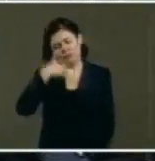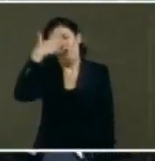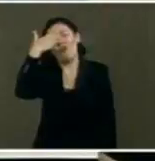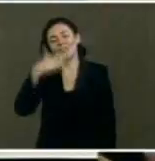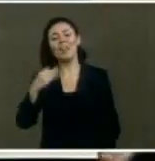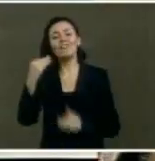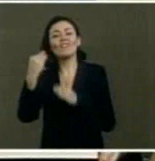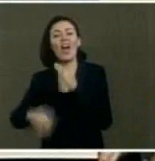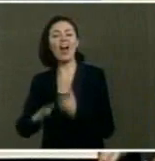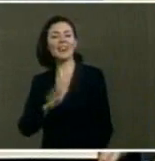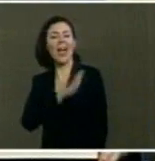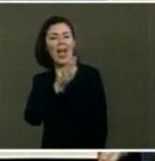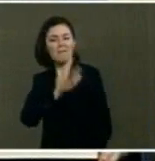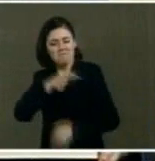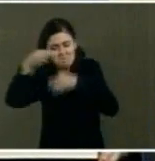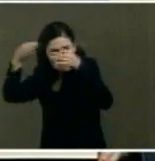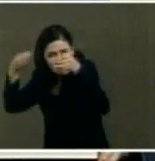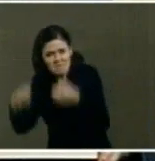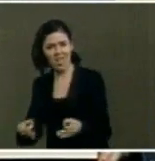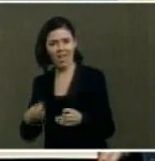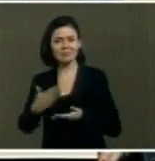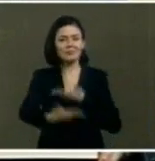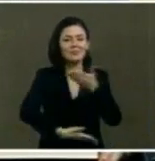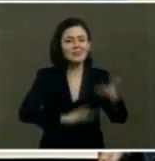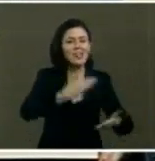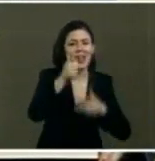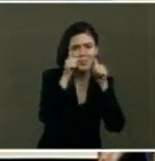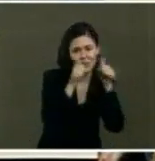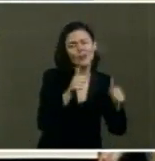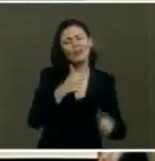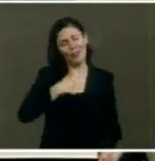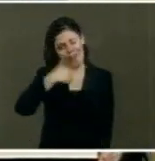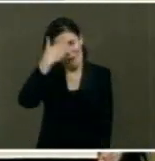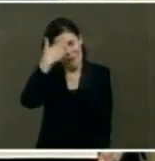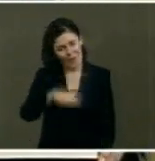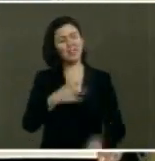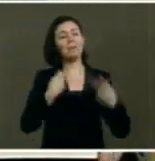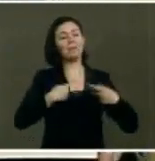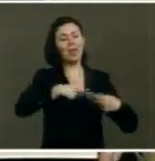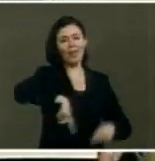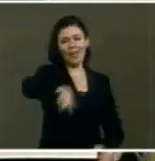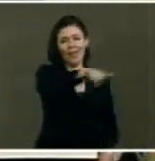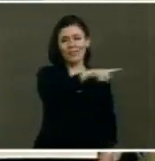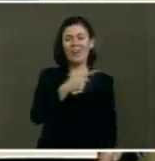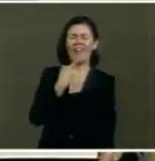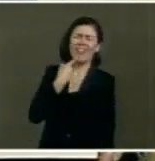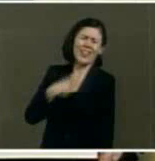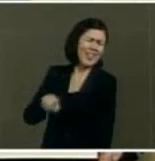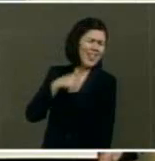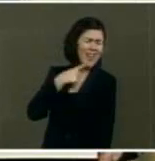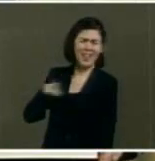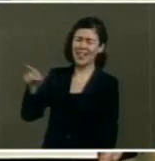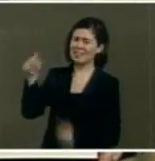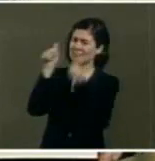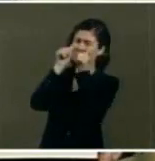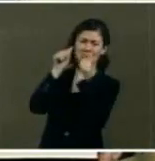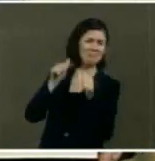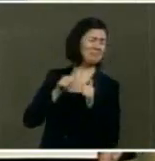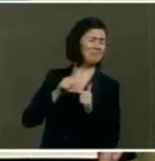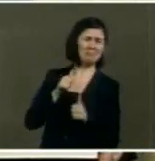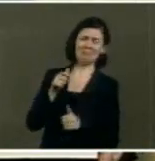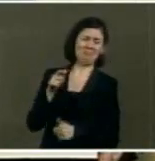servicio. Sé también que esa es una de las principales quejas de la gente y junto con los gobiernos locales habremos de encargarnos